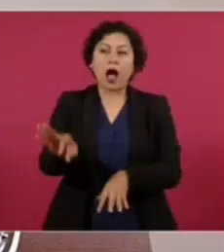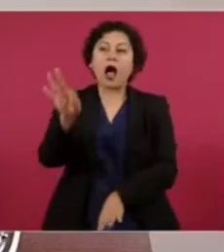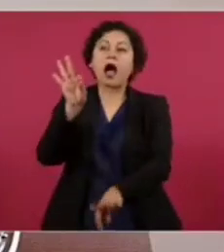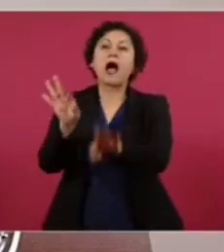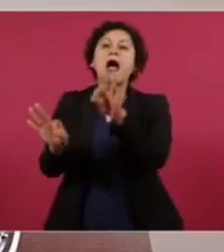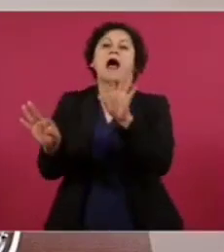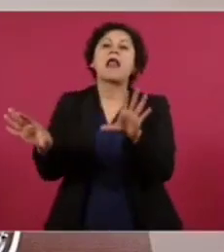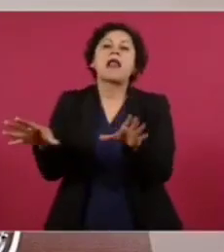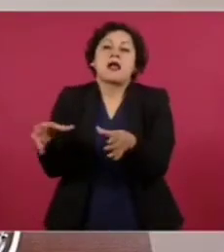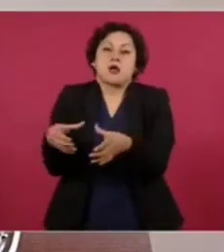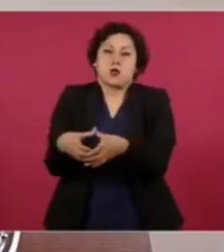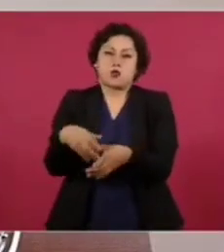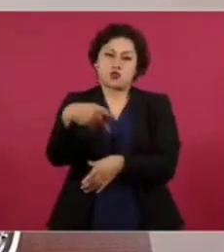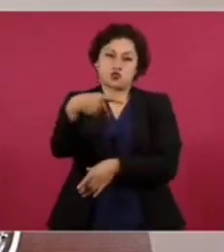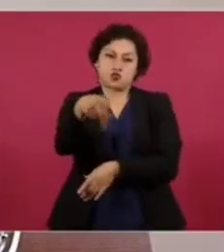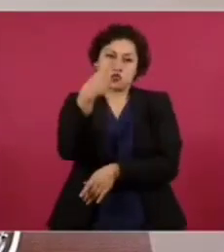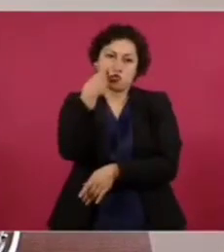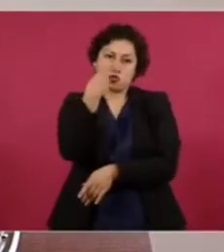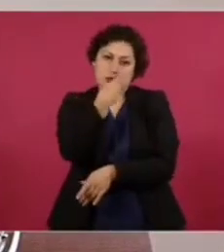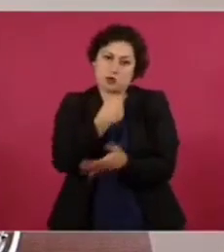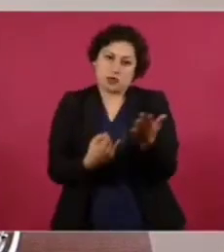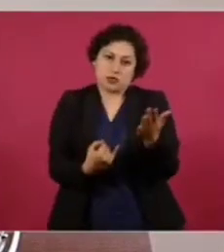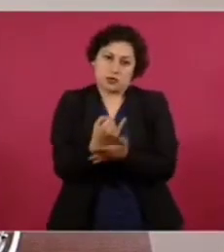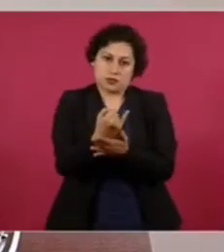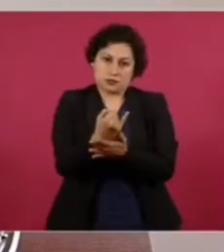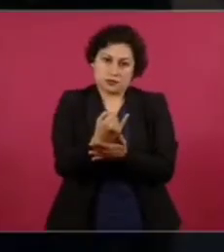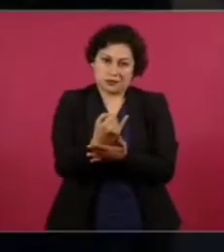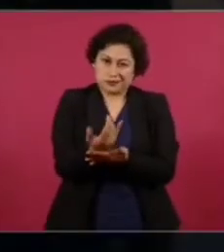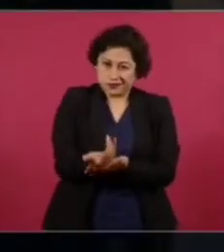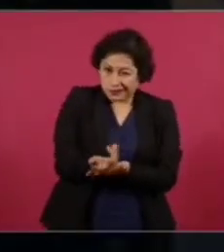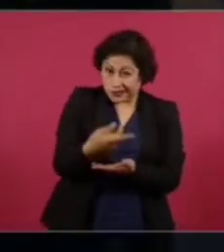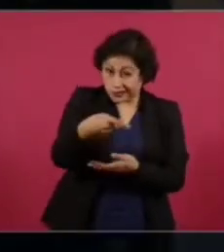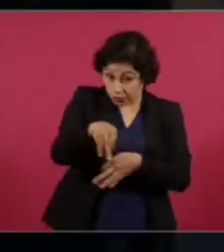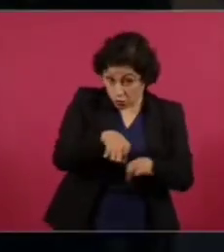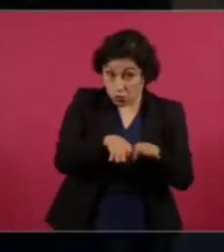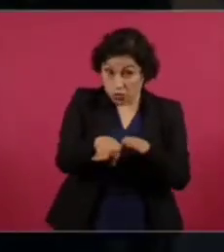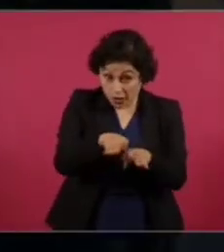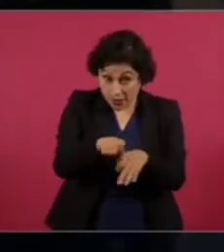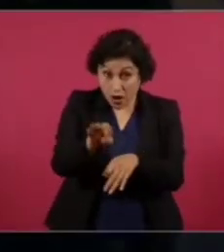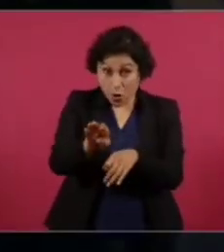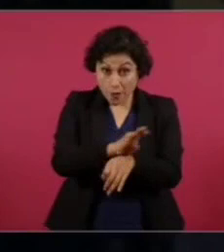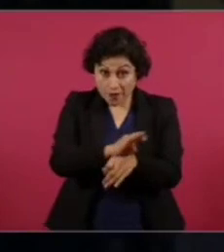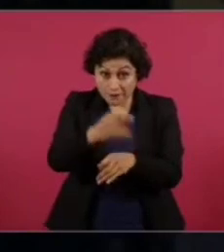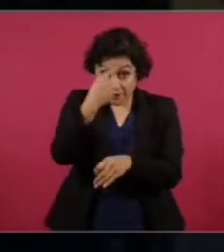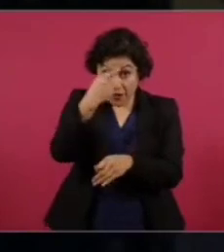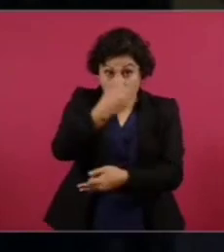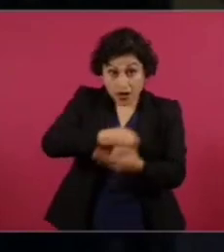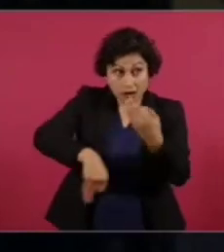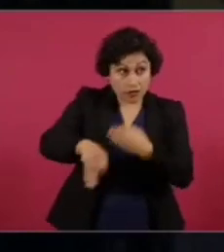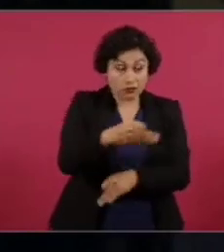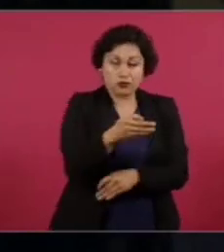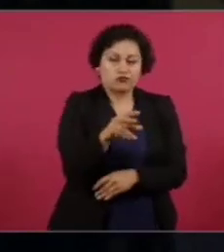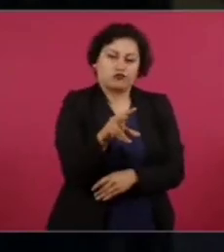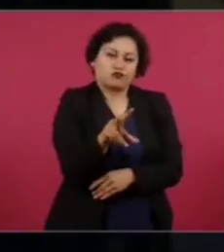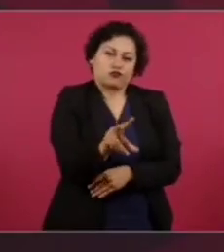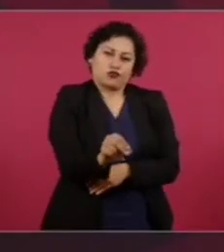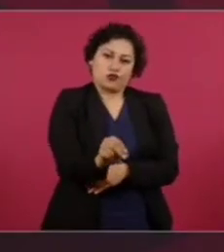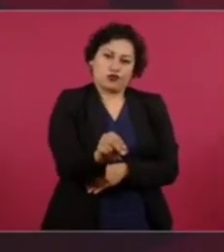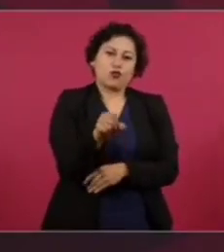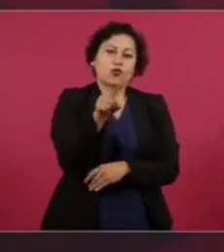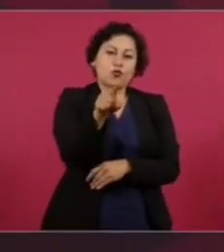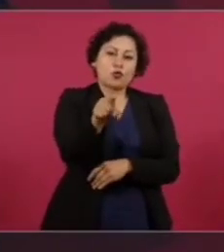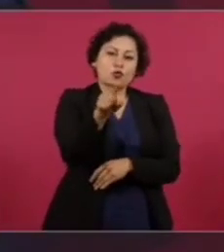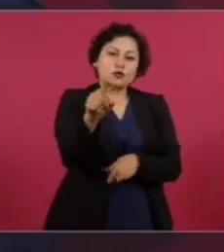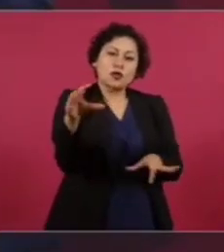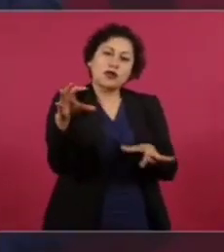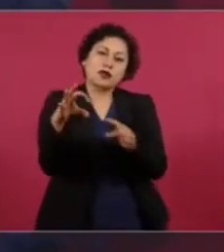hacen un periodismo para todos, están demasiado cercanos al poder